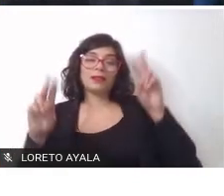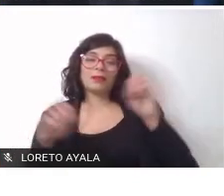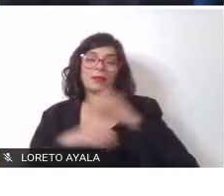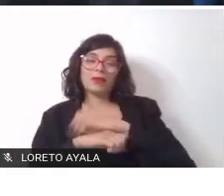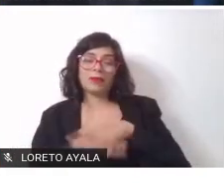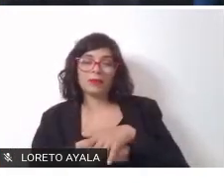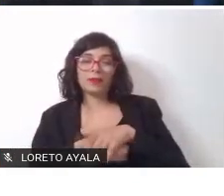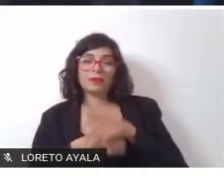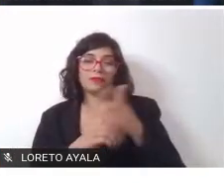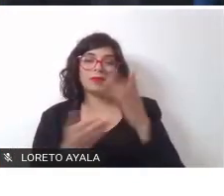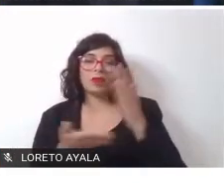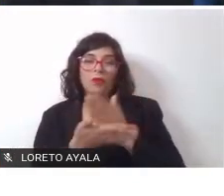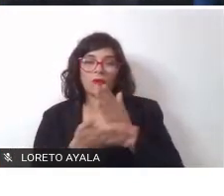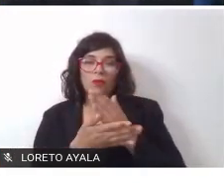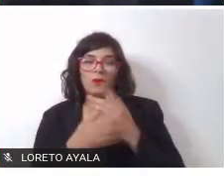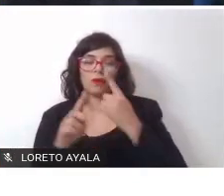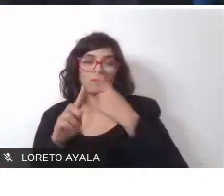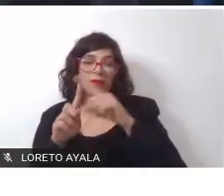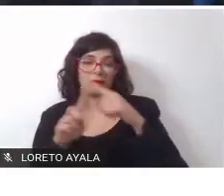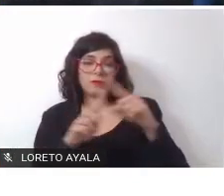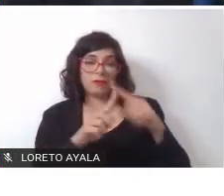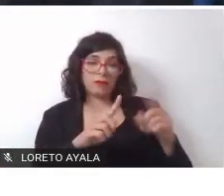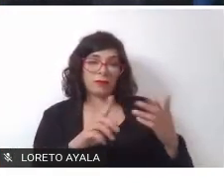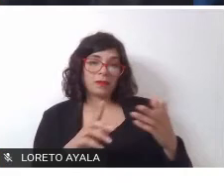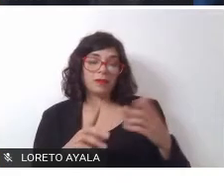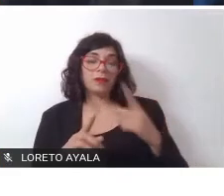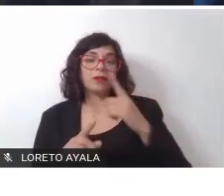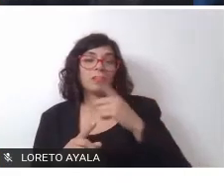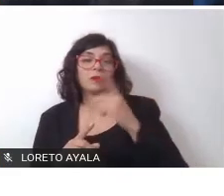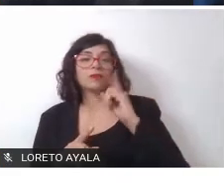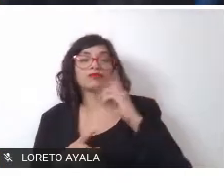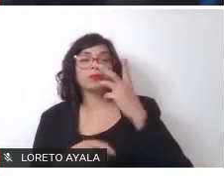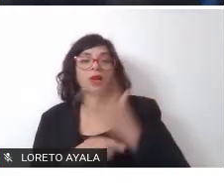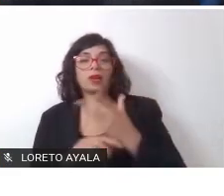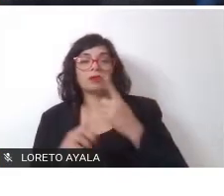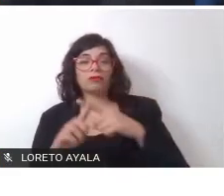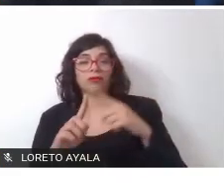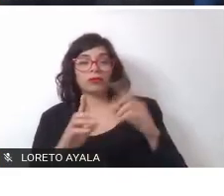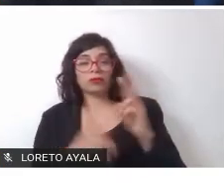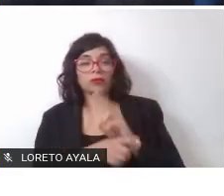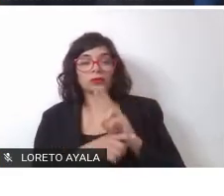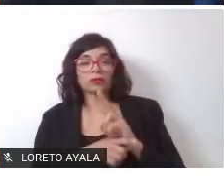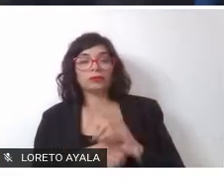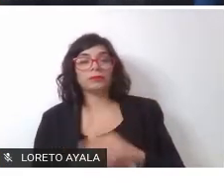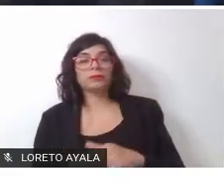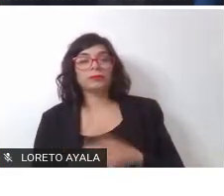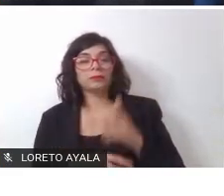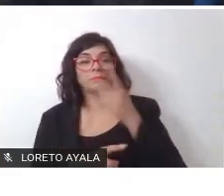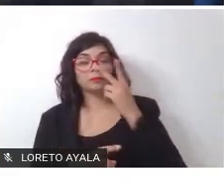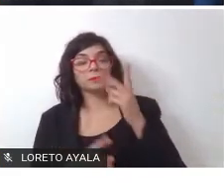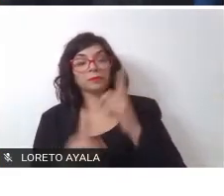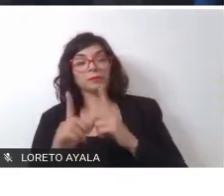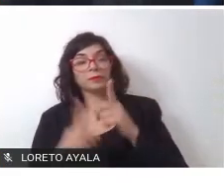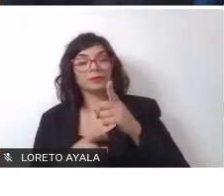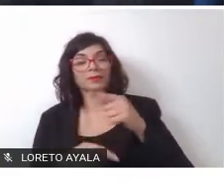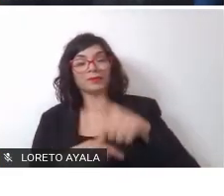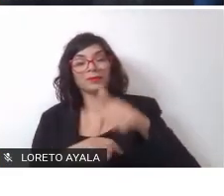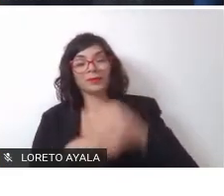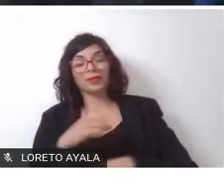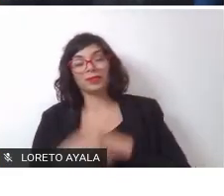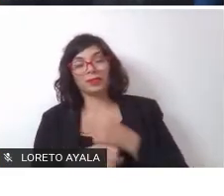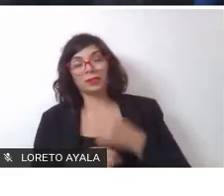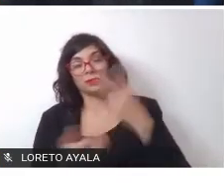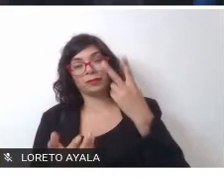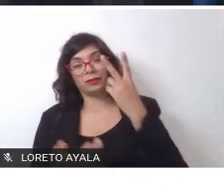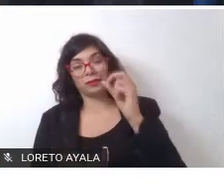escuelas polidocentes rurales y para las multigrados. No puedo dejar de referirme al 2020. Tal como